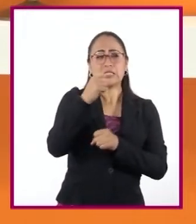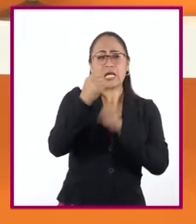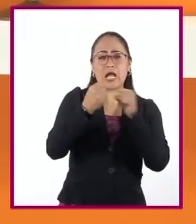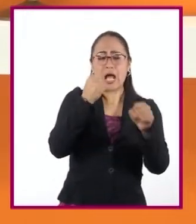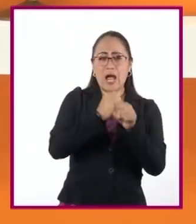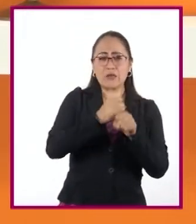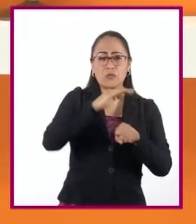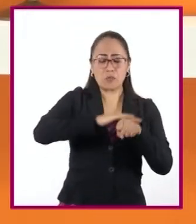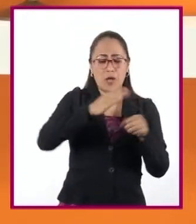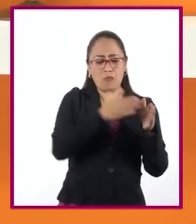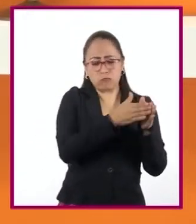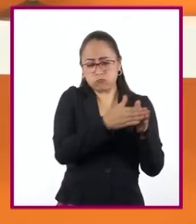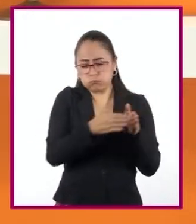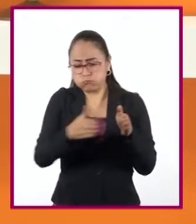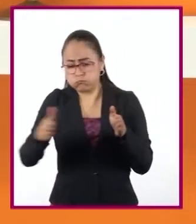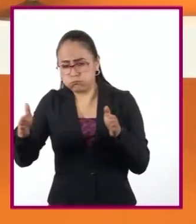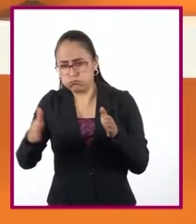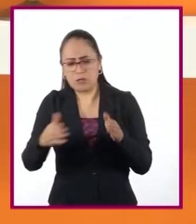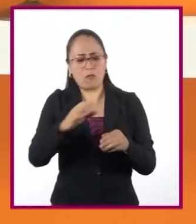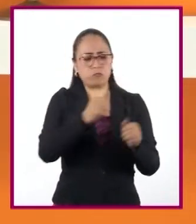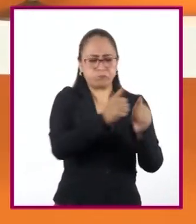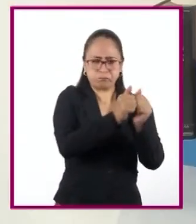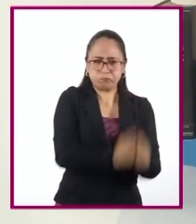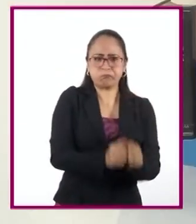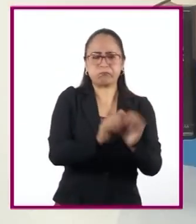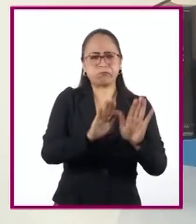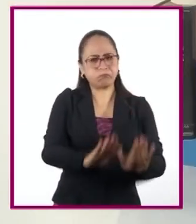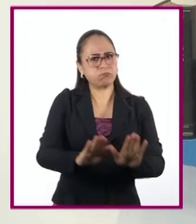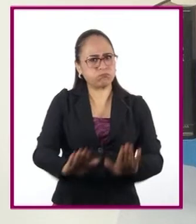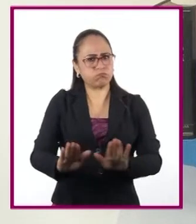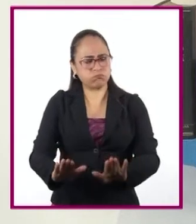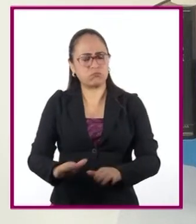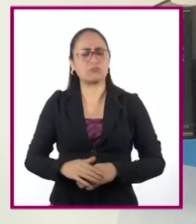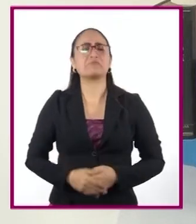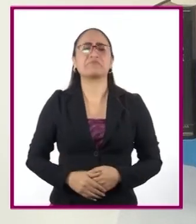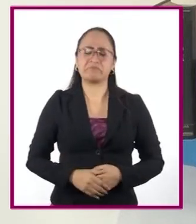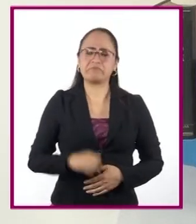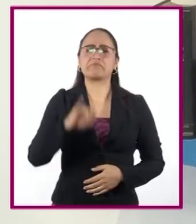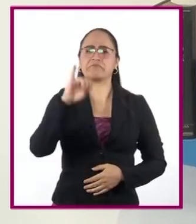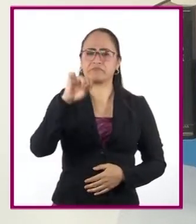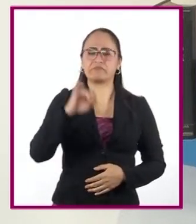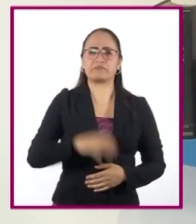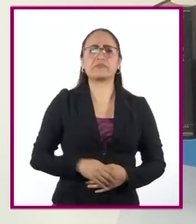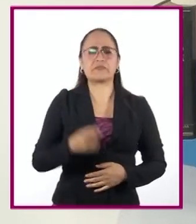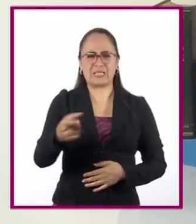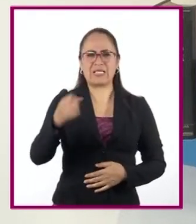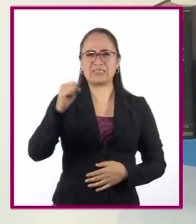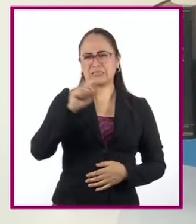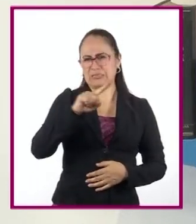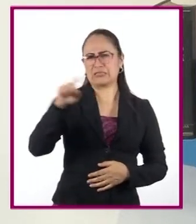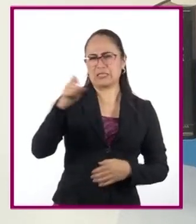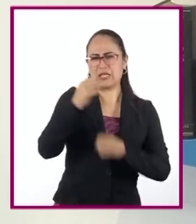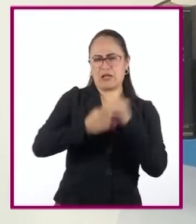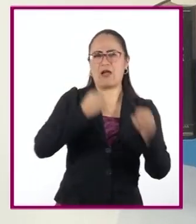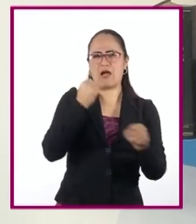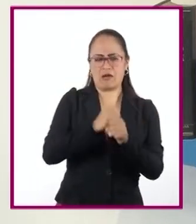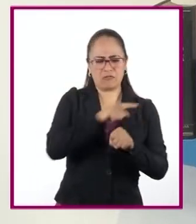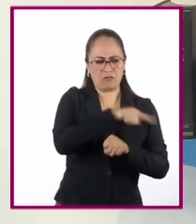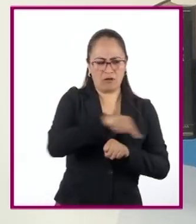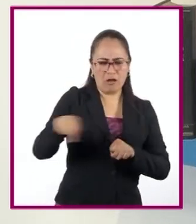que terminaran de establecerse las 13 colonias. Así es. En ese siglo se realizaron